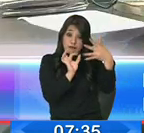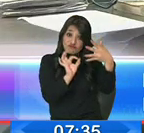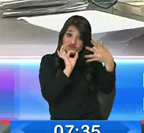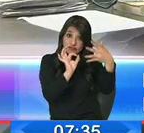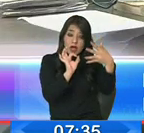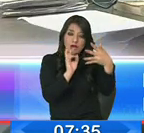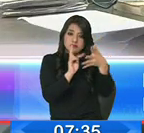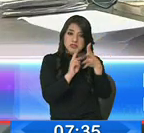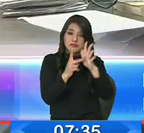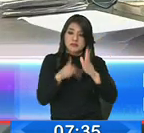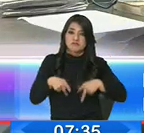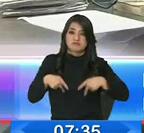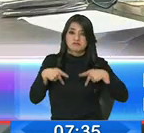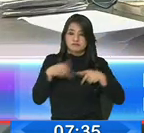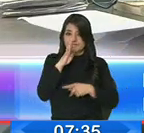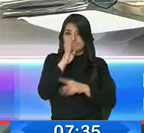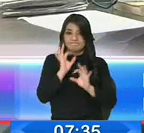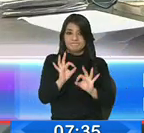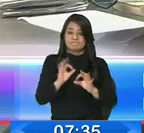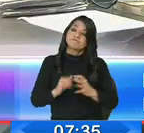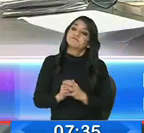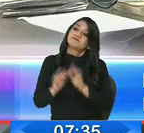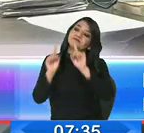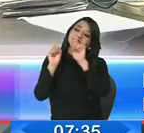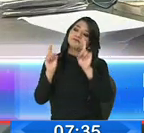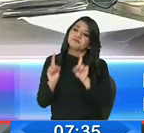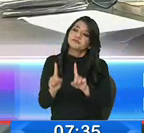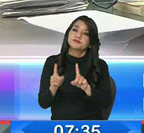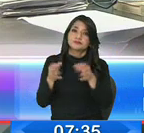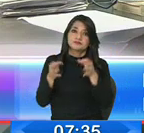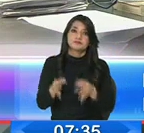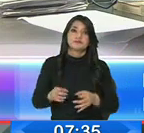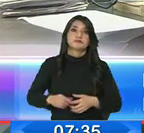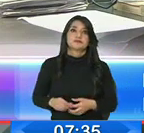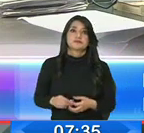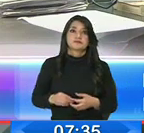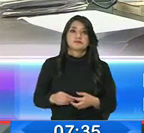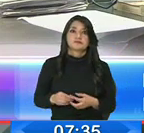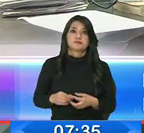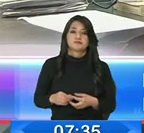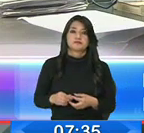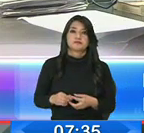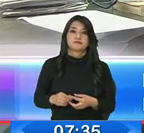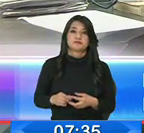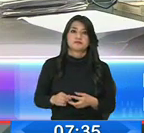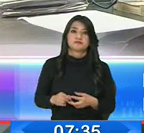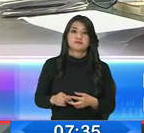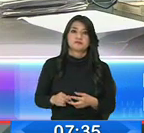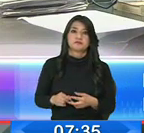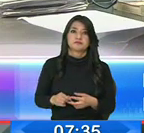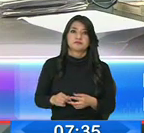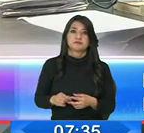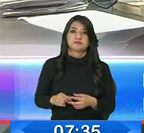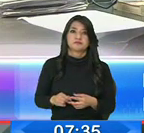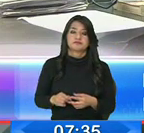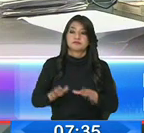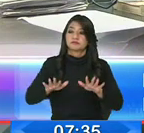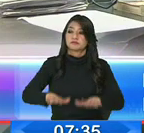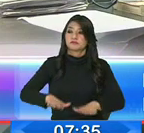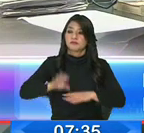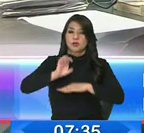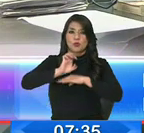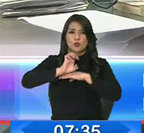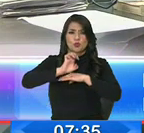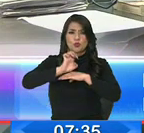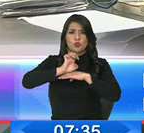camino racional. Por cierto, padre Fernández, poner orden, que es un deseo loable, en el caso ecuatoriano,